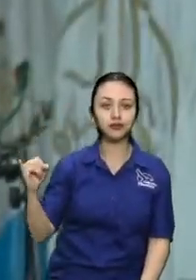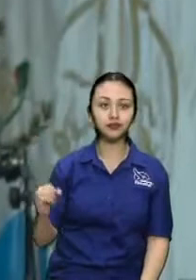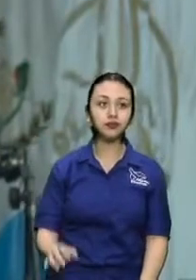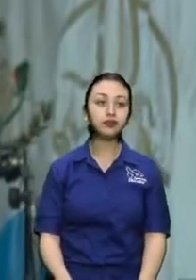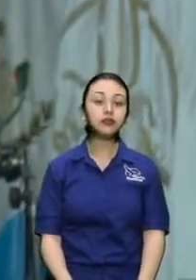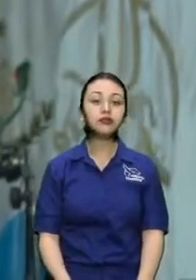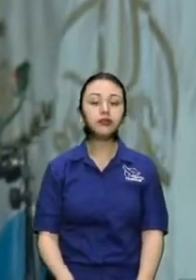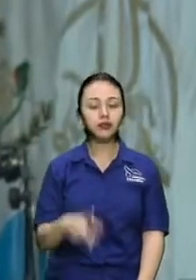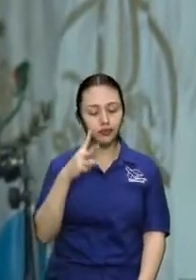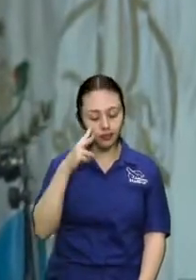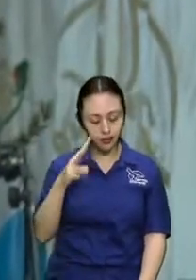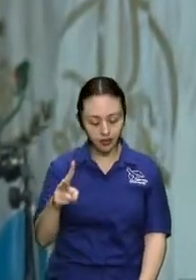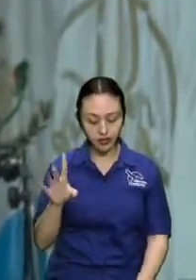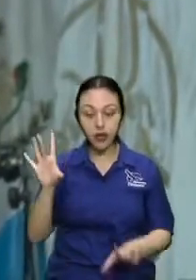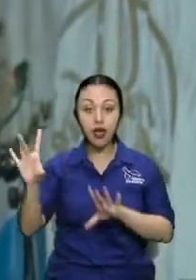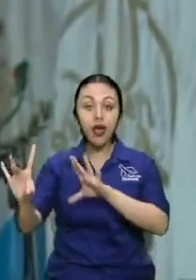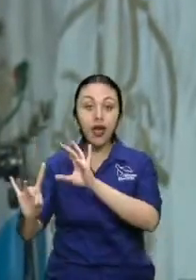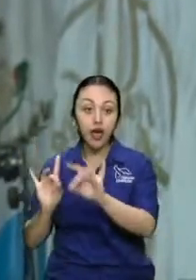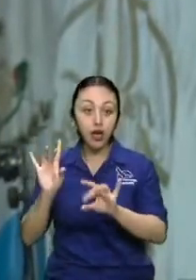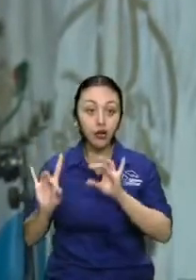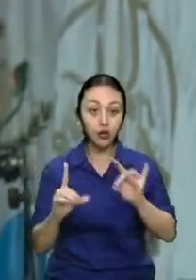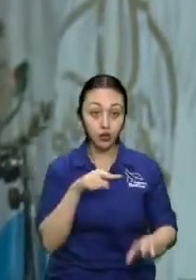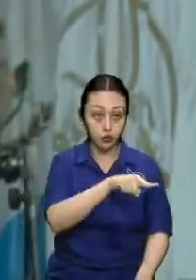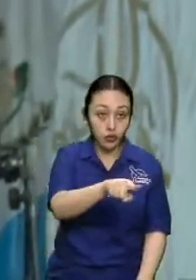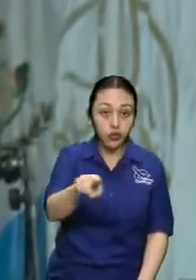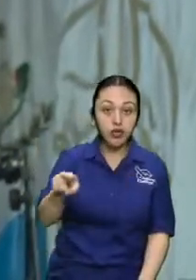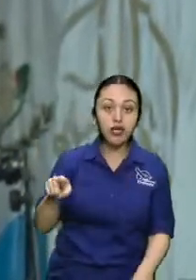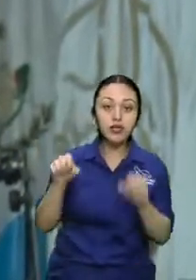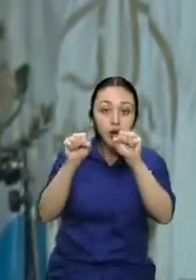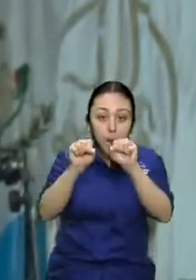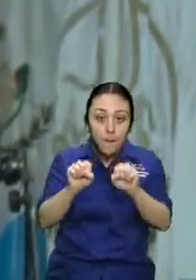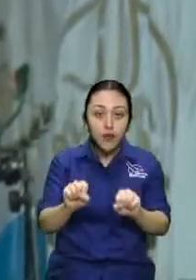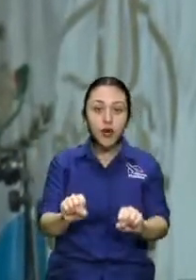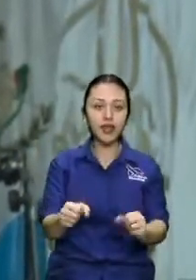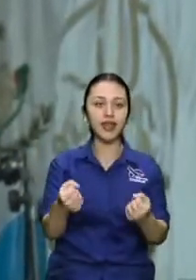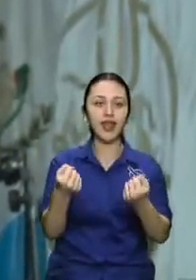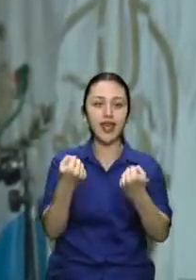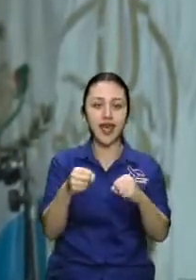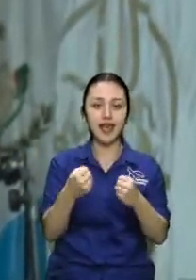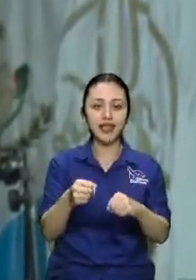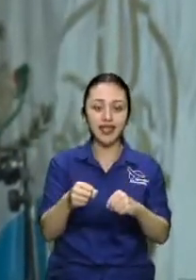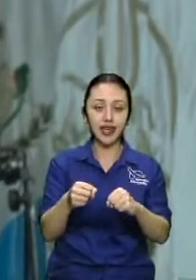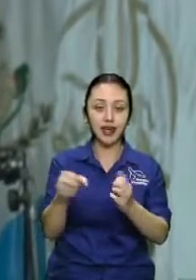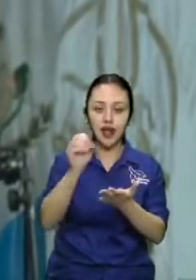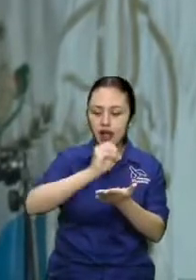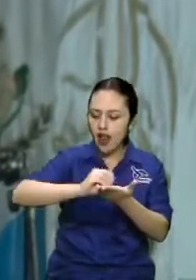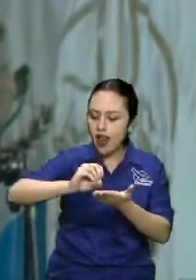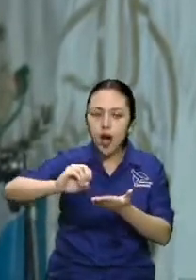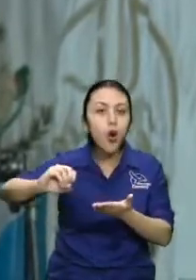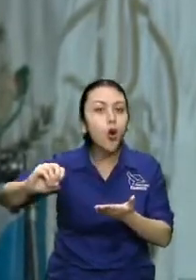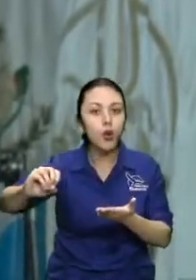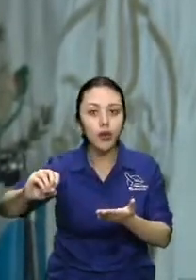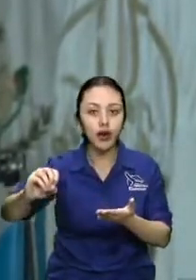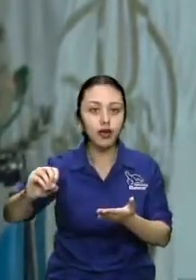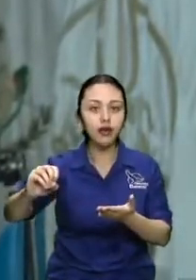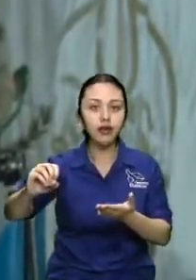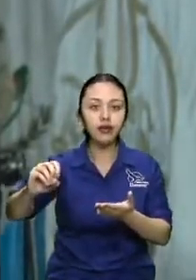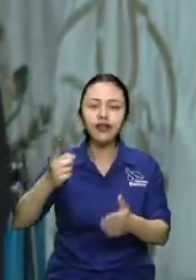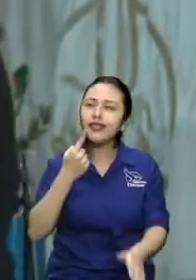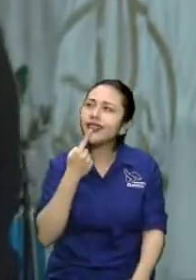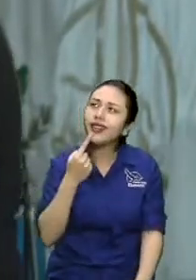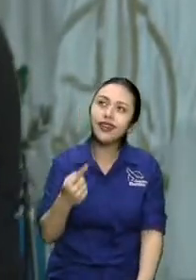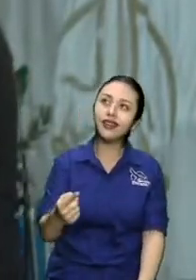algunos de ustedes, cuando logren hacer la hazaña, esta proeza, hasta van a decir,